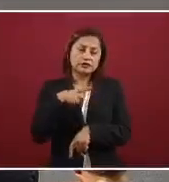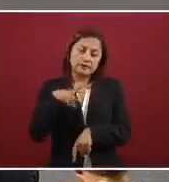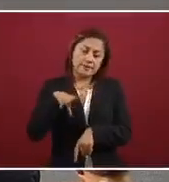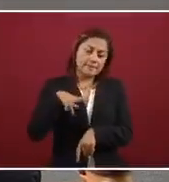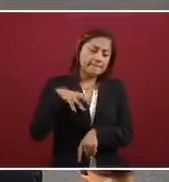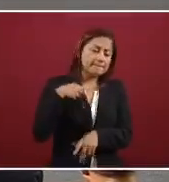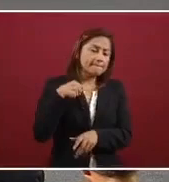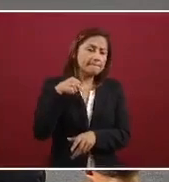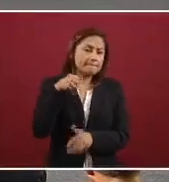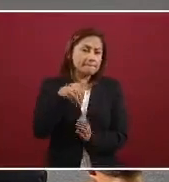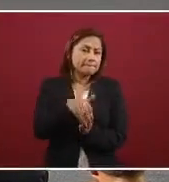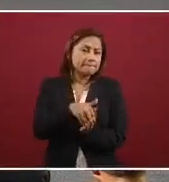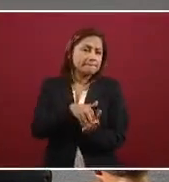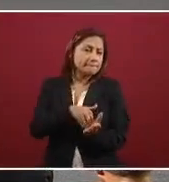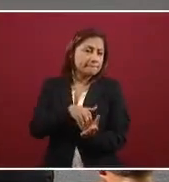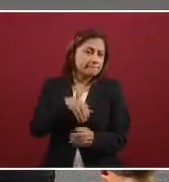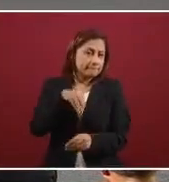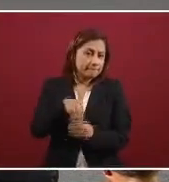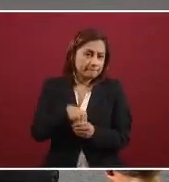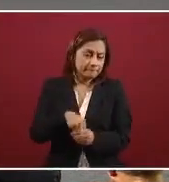austeridad